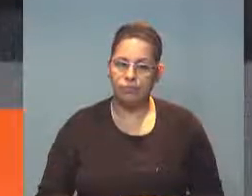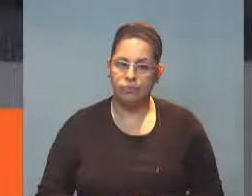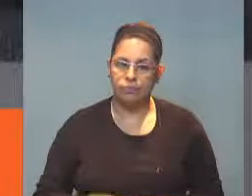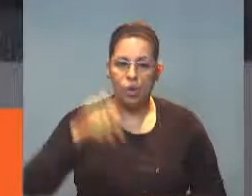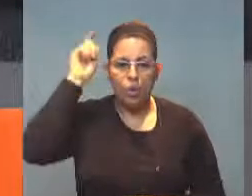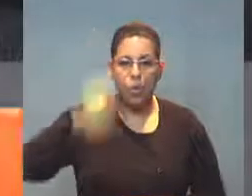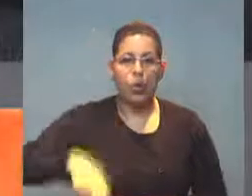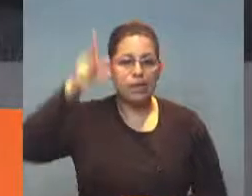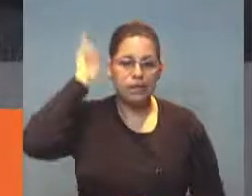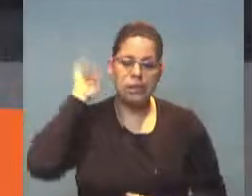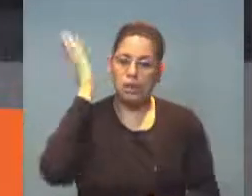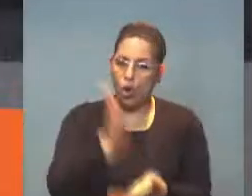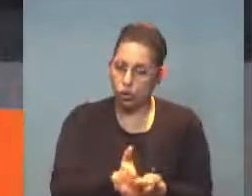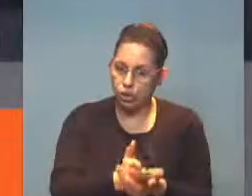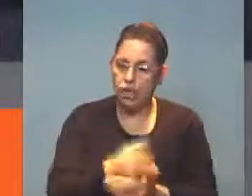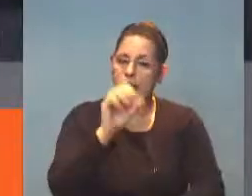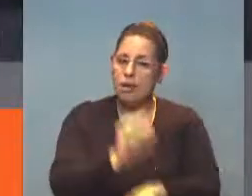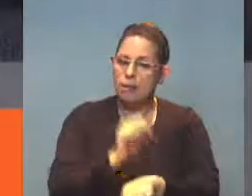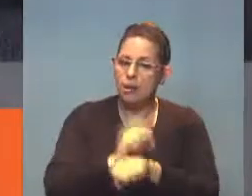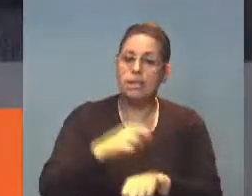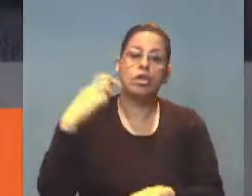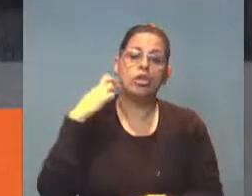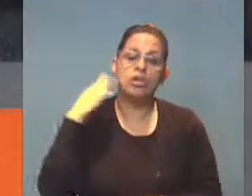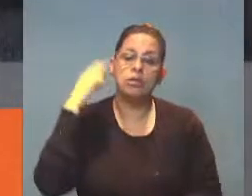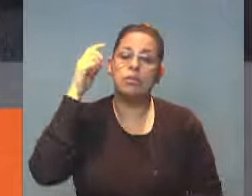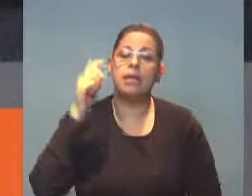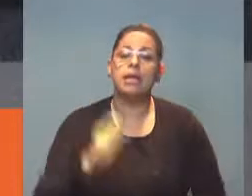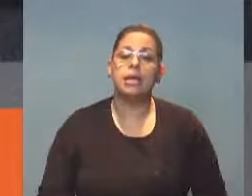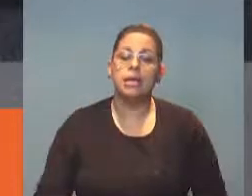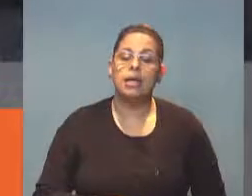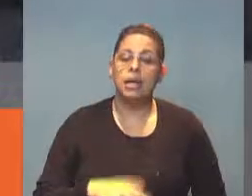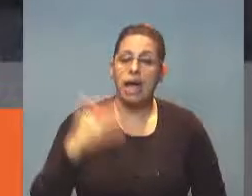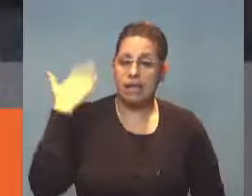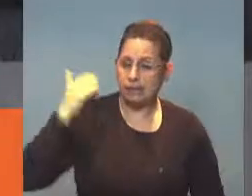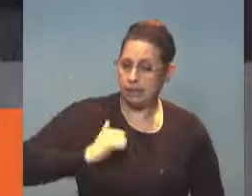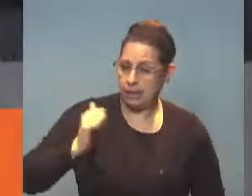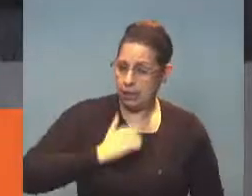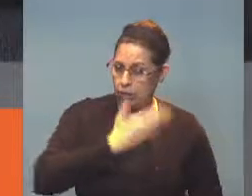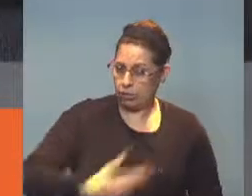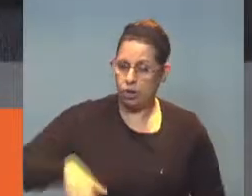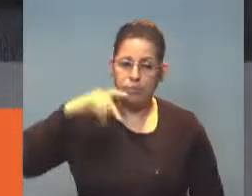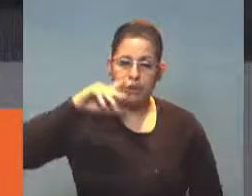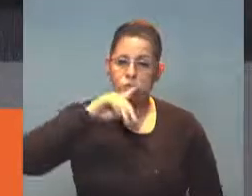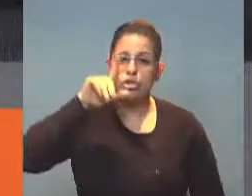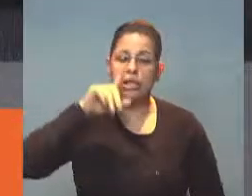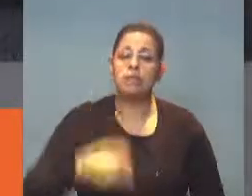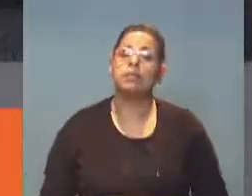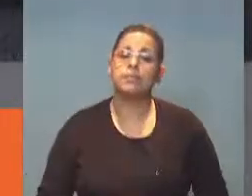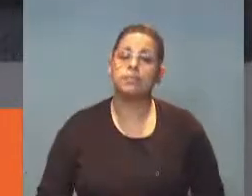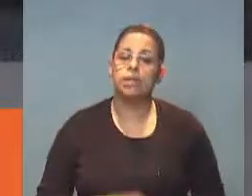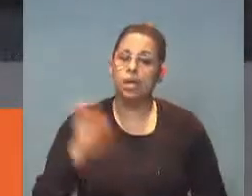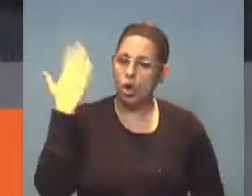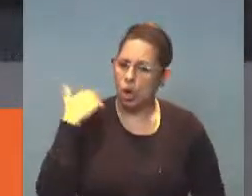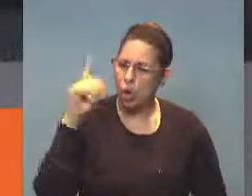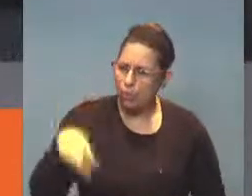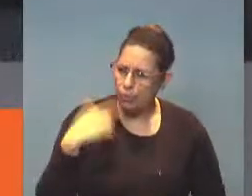Un juez chileno condenó a penas de prisión a 19 agentes de la dictadura de Augusto Pinochet. Y esto fue por el